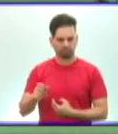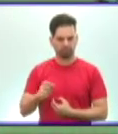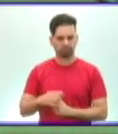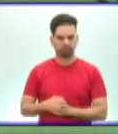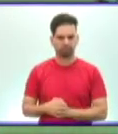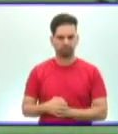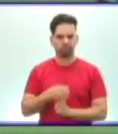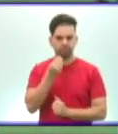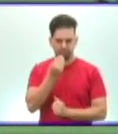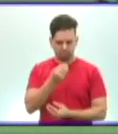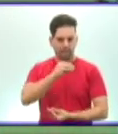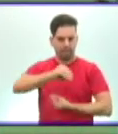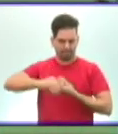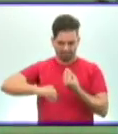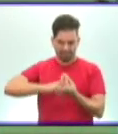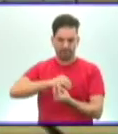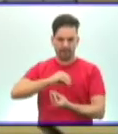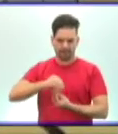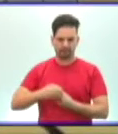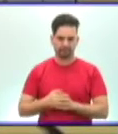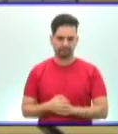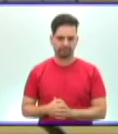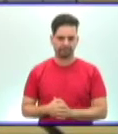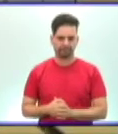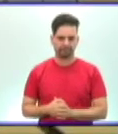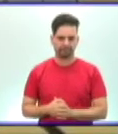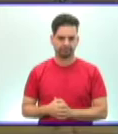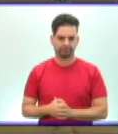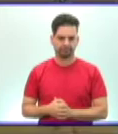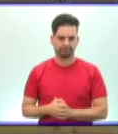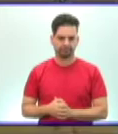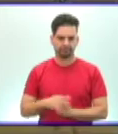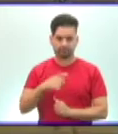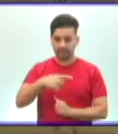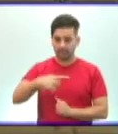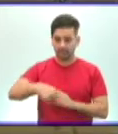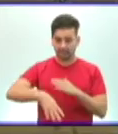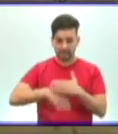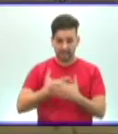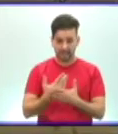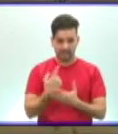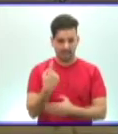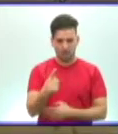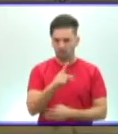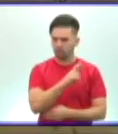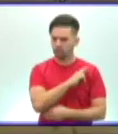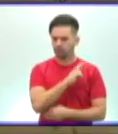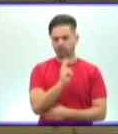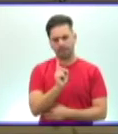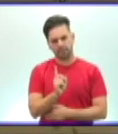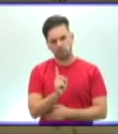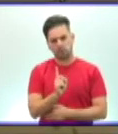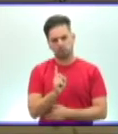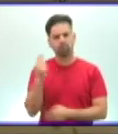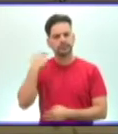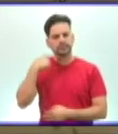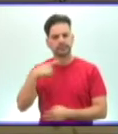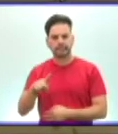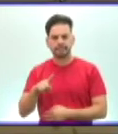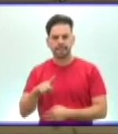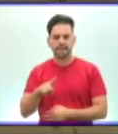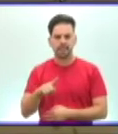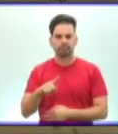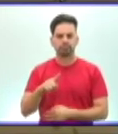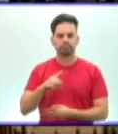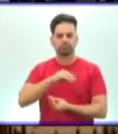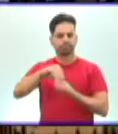es cuánto podíamos cambiarla. Por supuesto, nuestra acción no es el único motivo del cambio climático. La variabilidad de los océanos y su